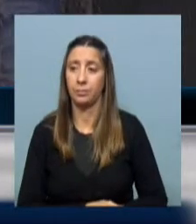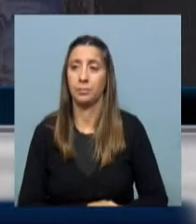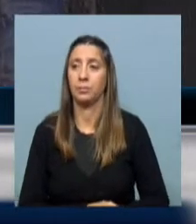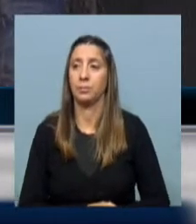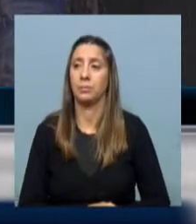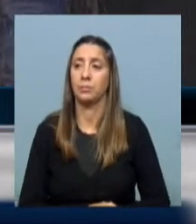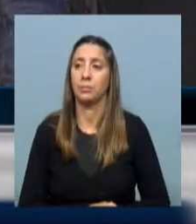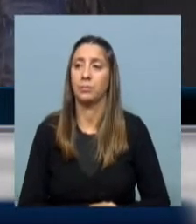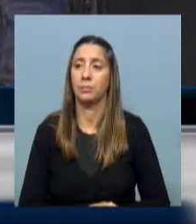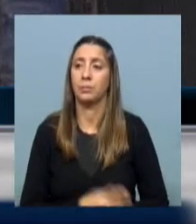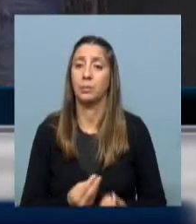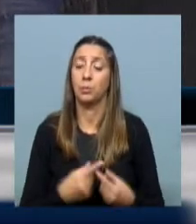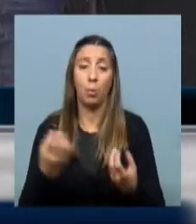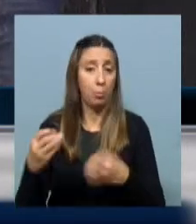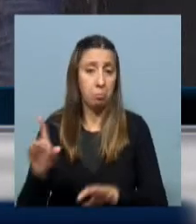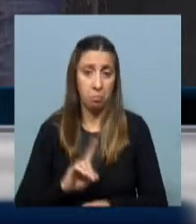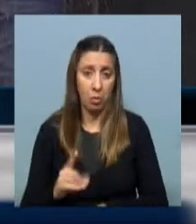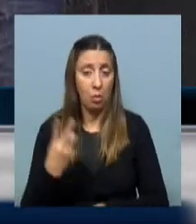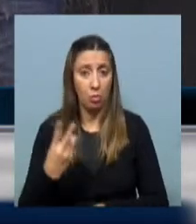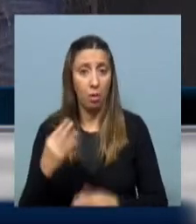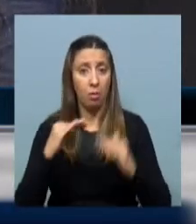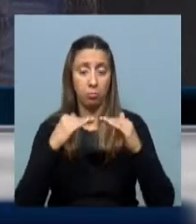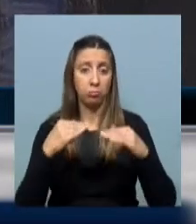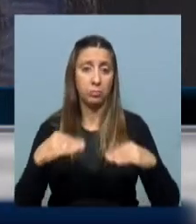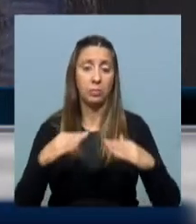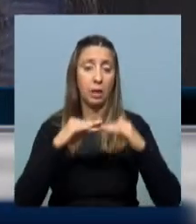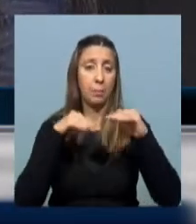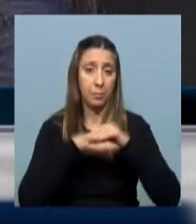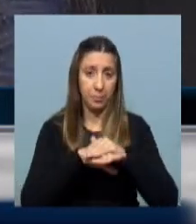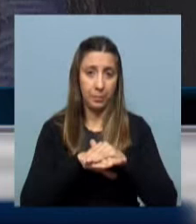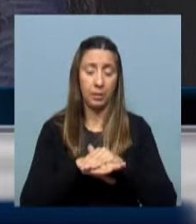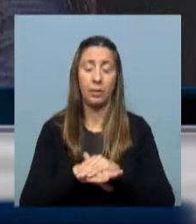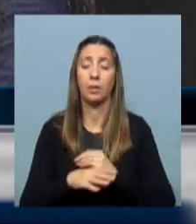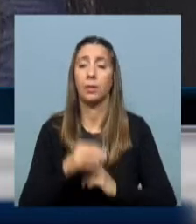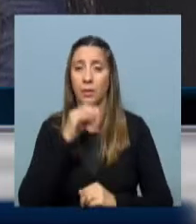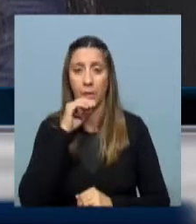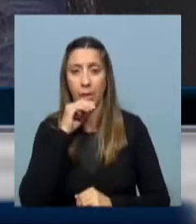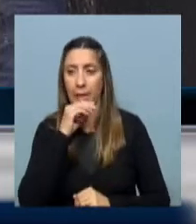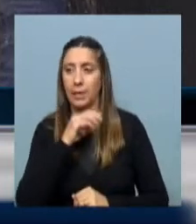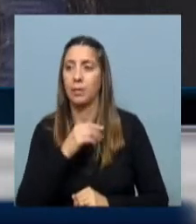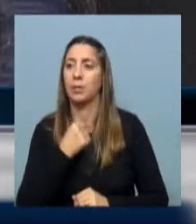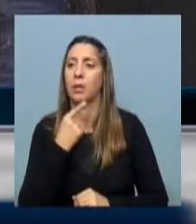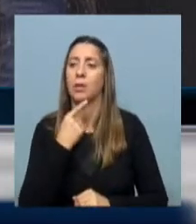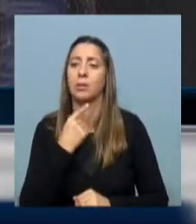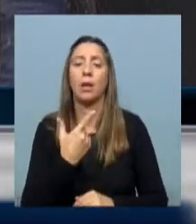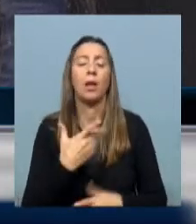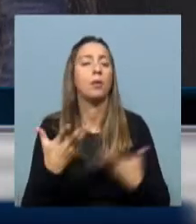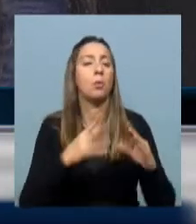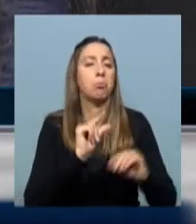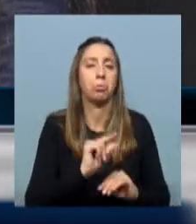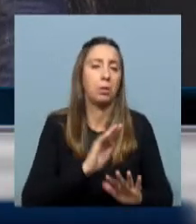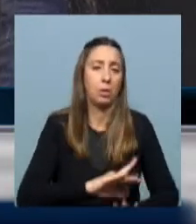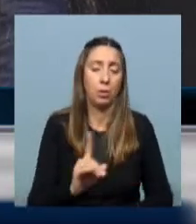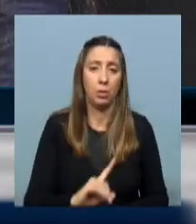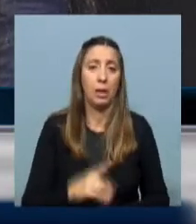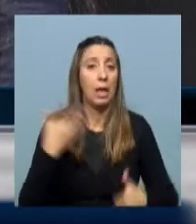hay grandes pérdidas, solamente estos dos quinchos y gracias a Dios no hay que lamentar pérdidas humanas, no estamos minimizando el incendio. No.